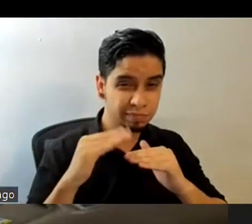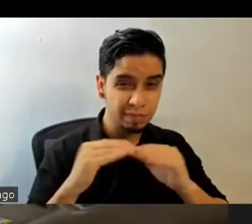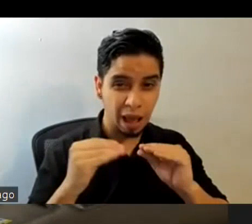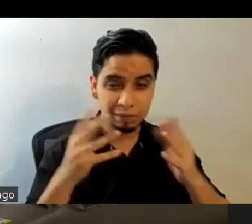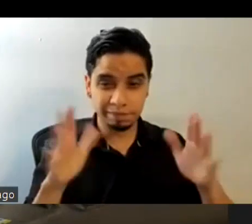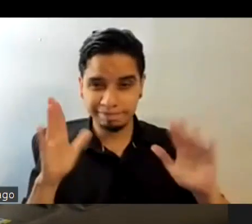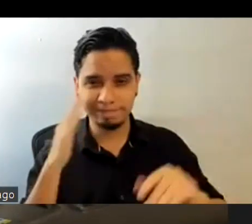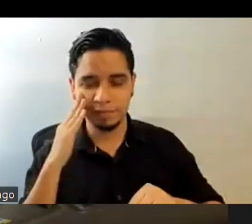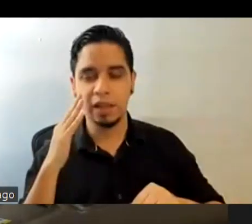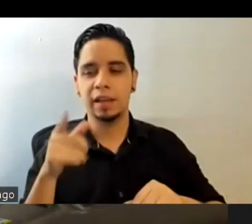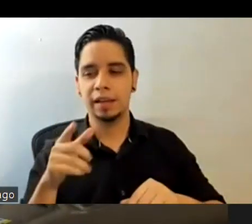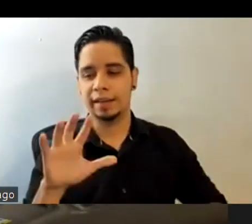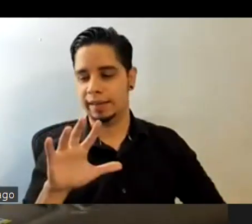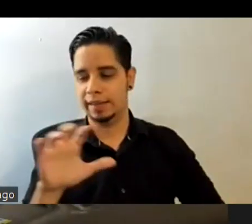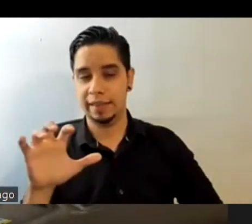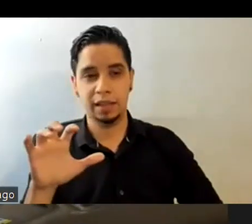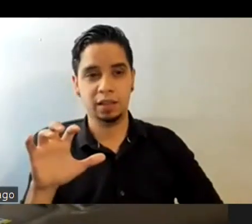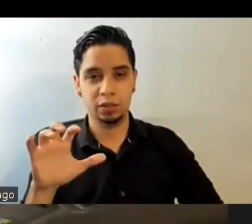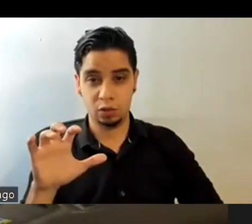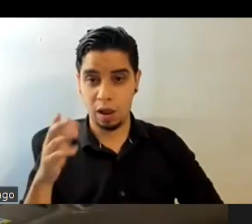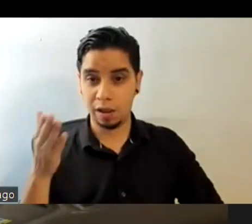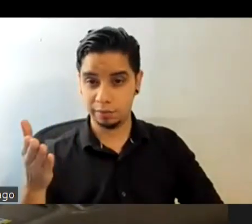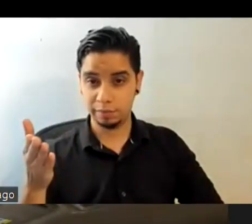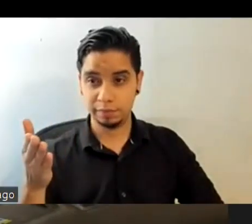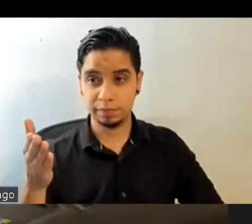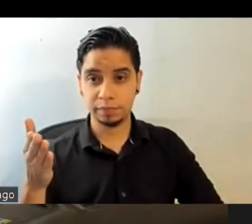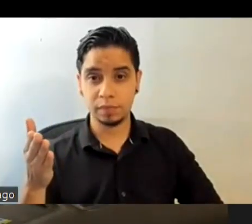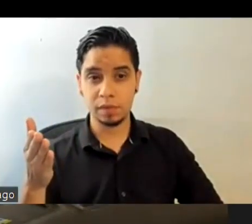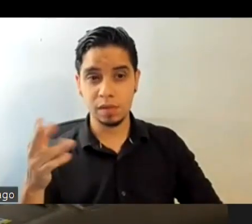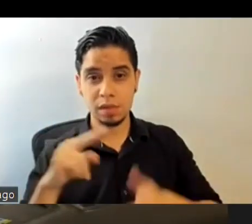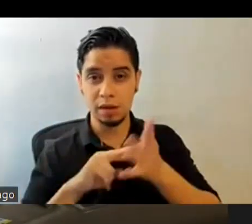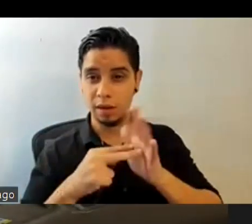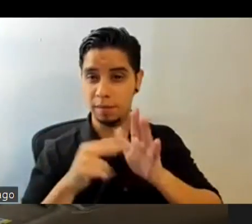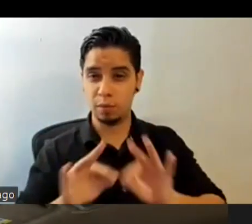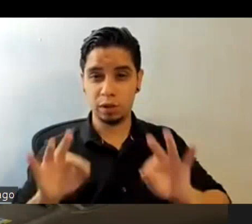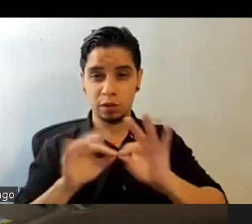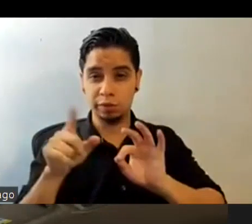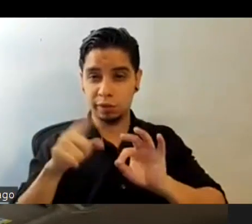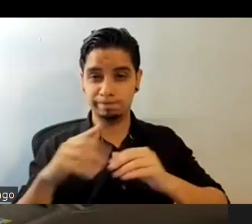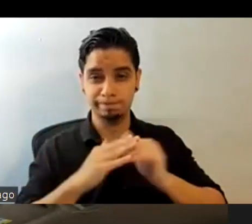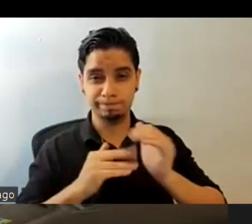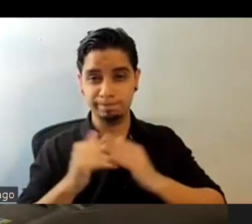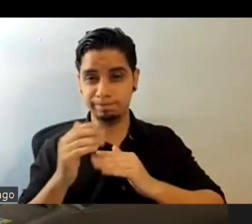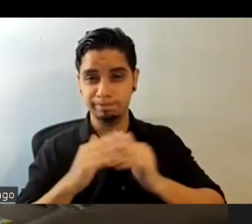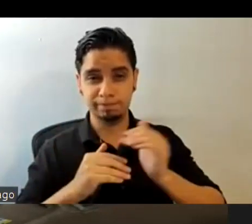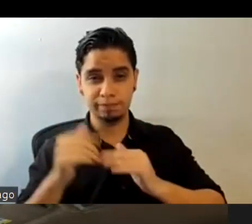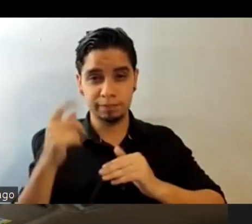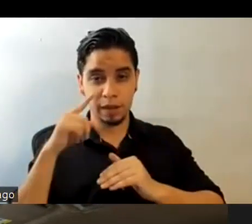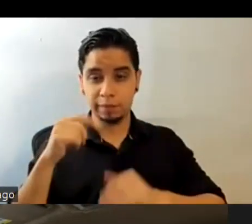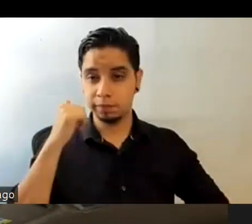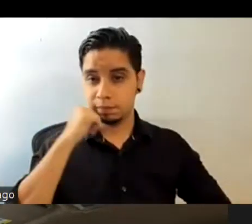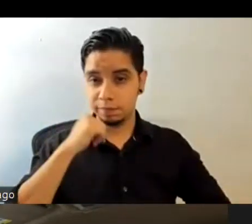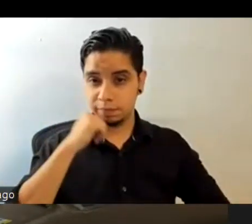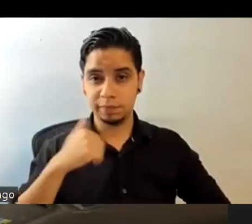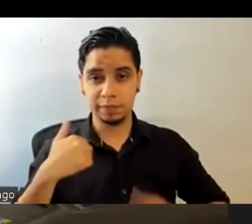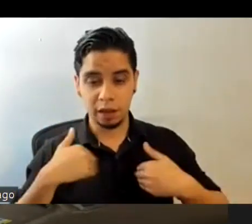Sobre 500 episodios ya de Artefusión. Así que póngase cómodo, cómoda, para que se ponga al día con todos nuestros programas,